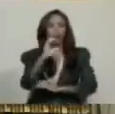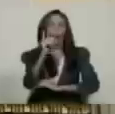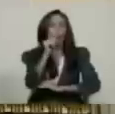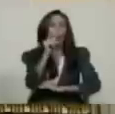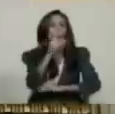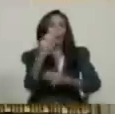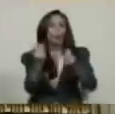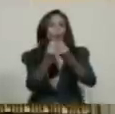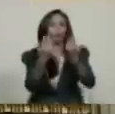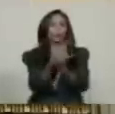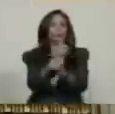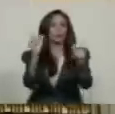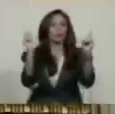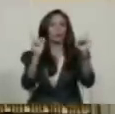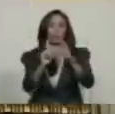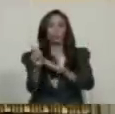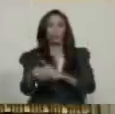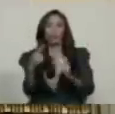libertadores.